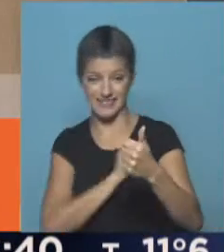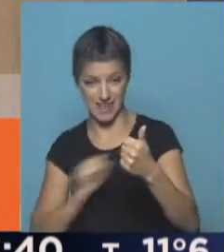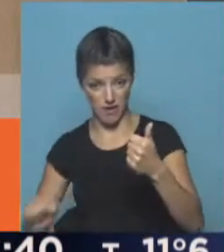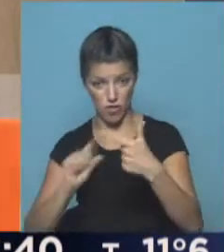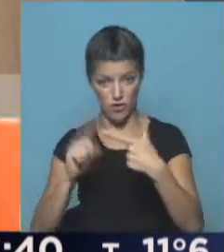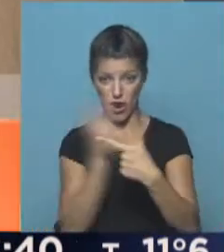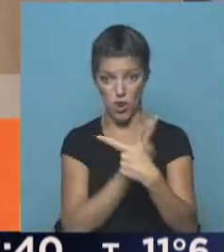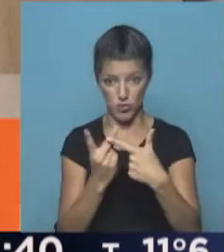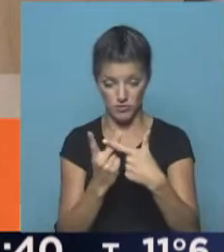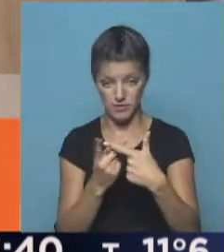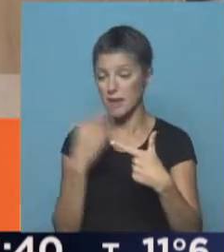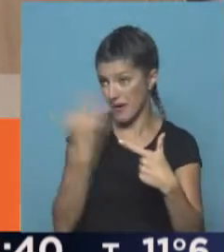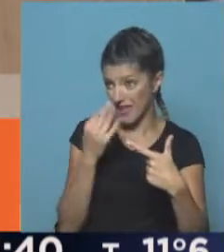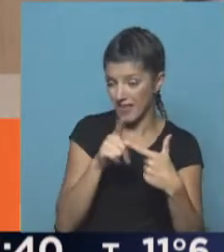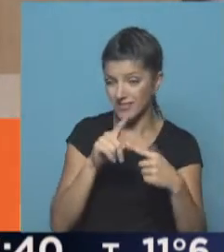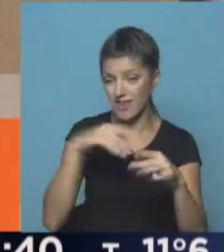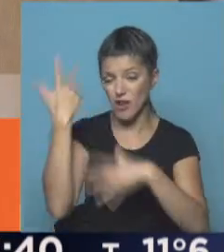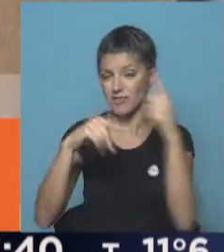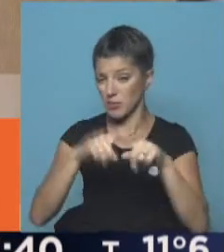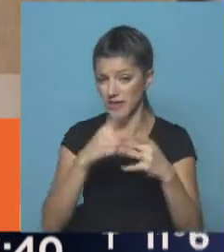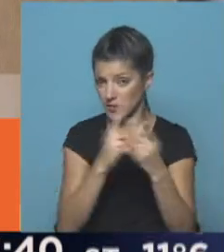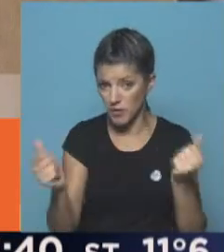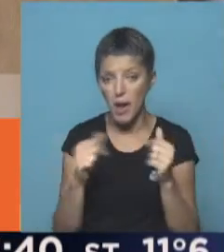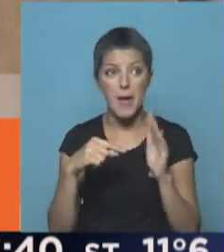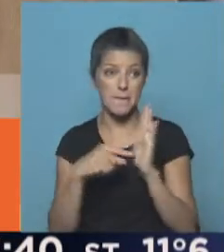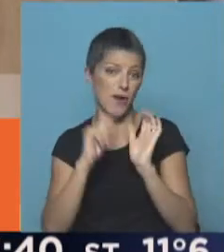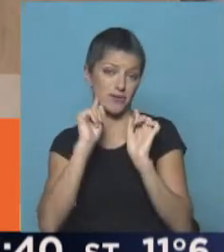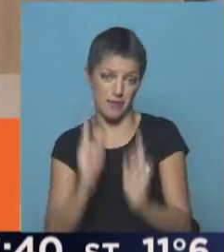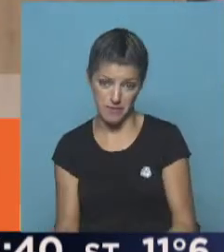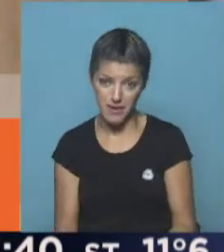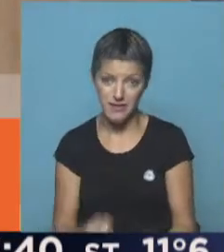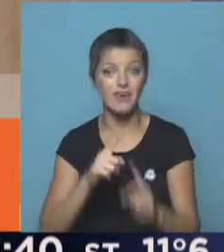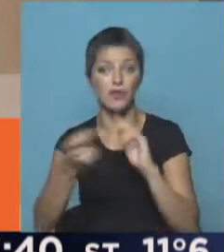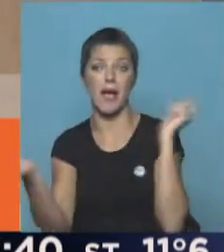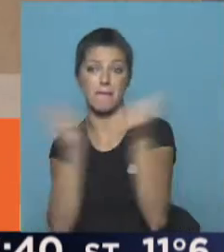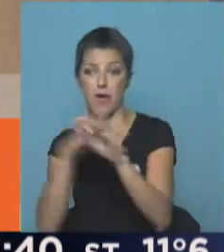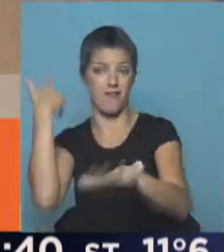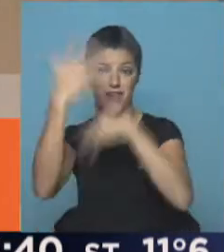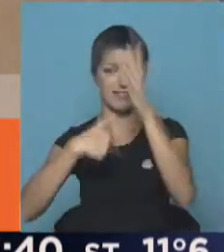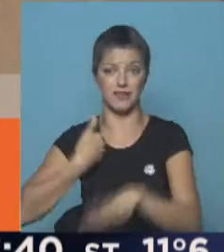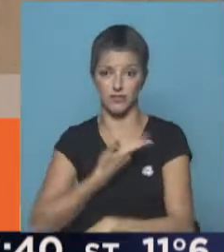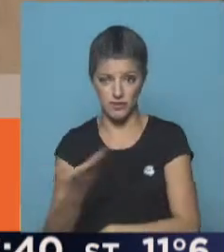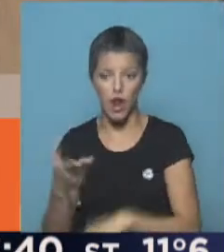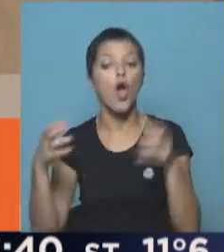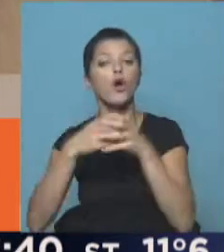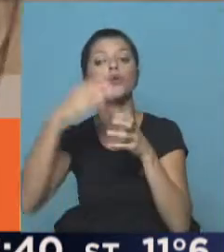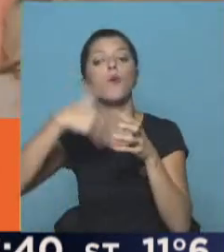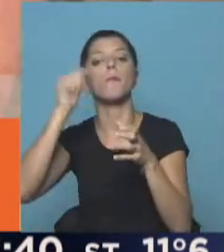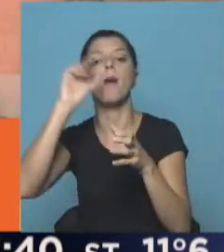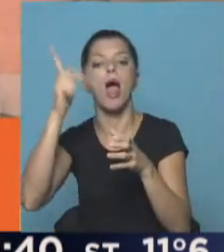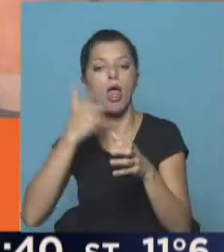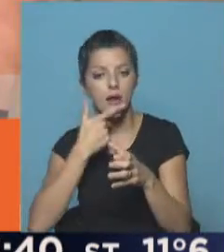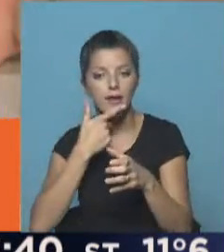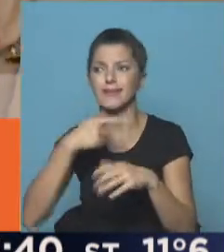lado es cierto que terminó la violencia política, ahora por otro lado es cierto que esa violencia política mutó en violencia social. Sí, las maras, por ejemplo. Las maras,